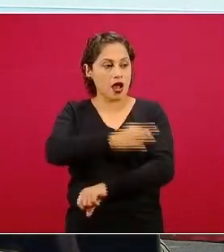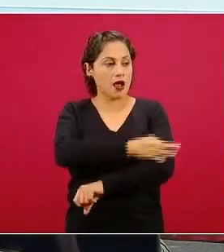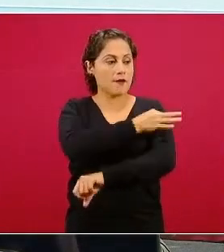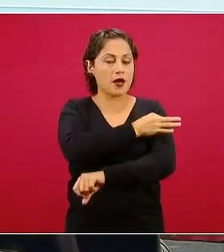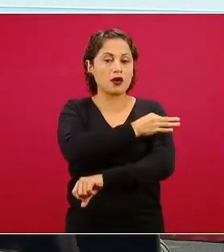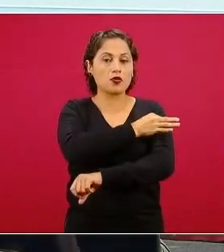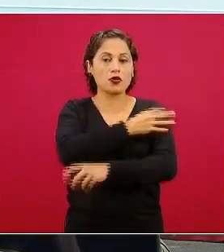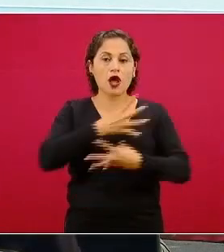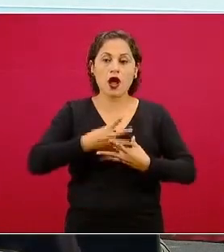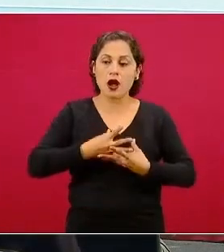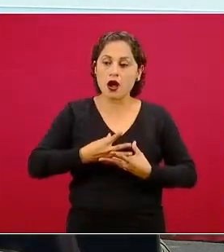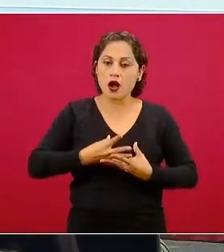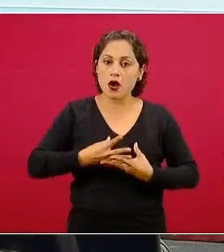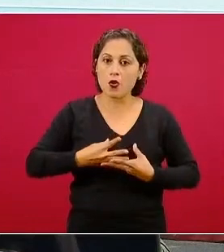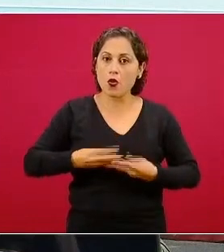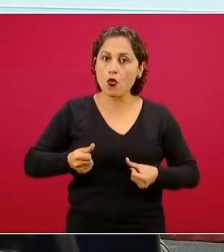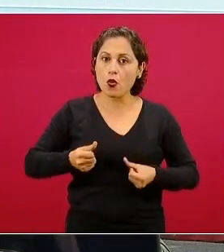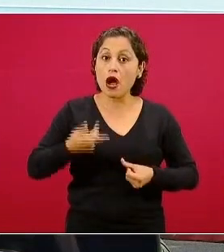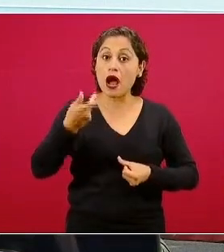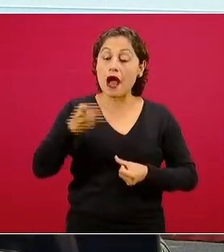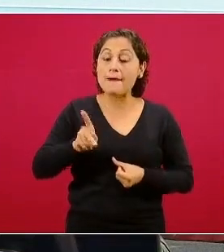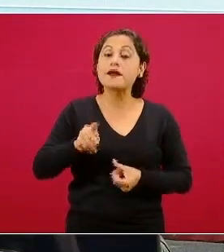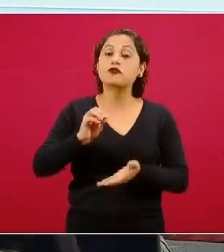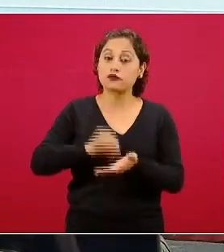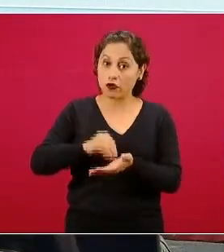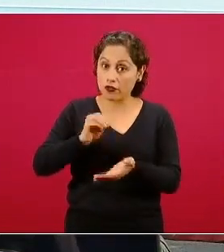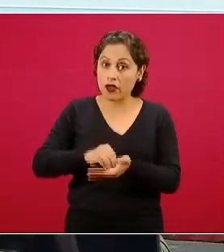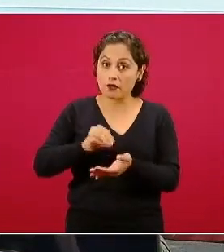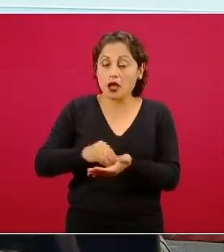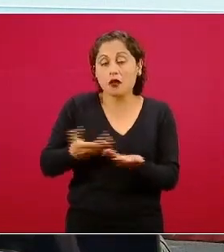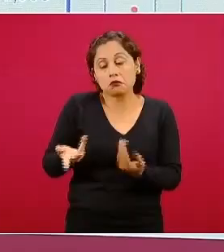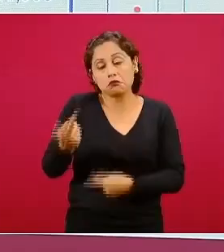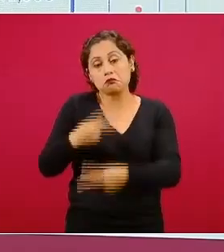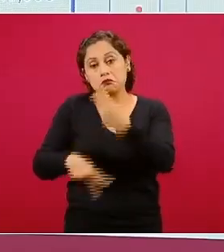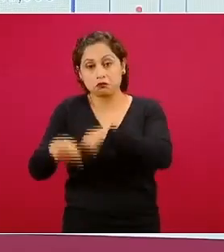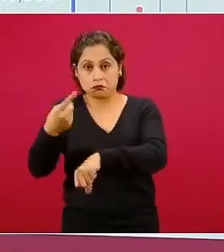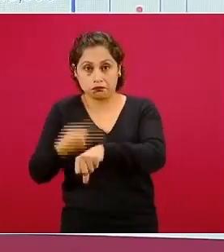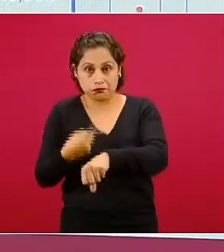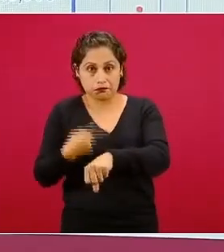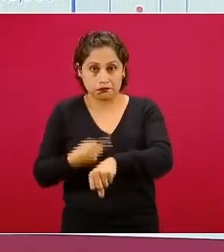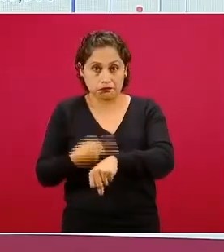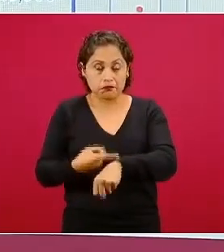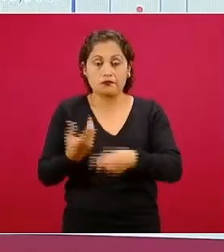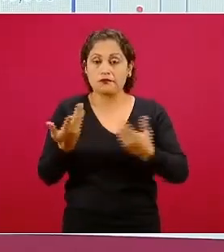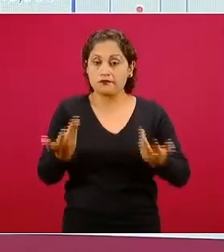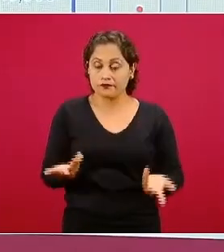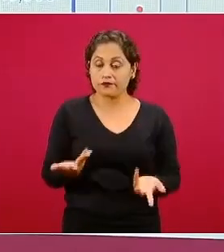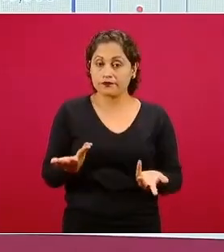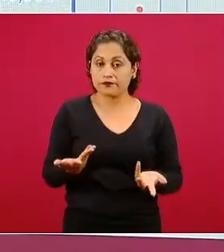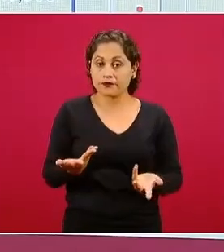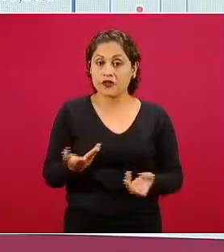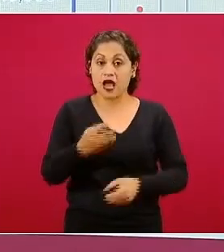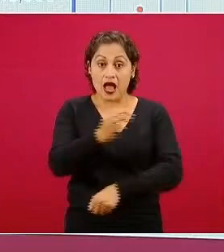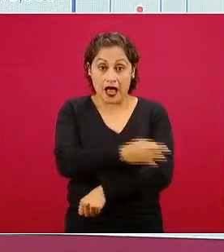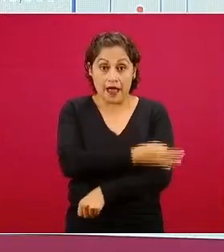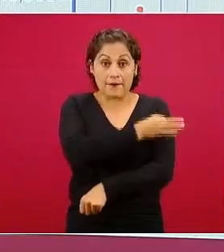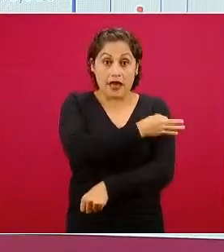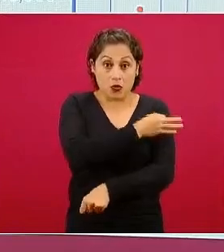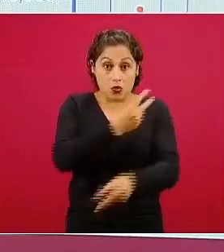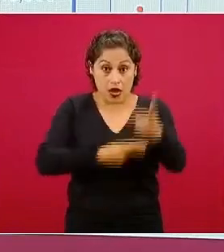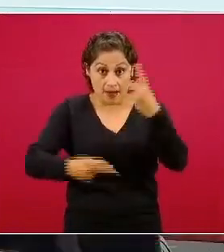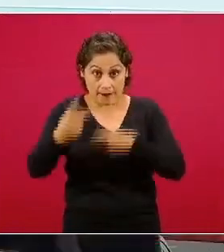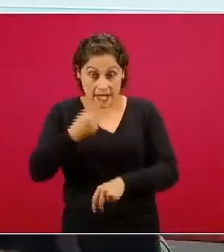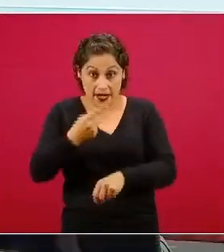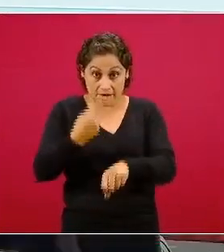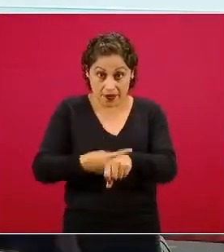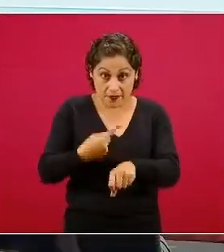vacuna. La vacuna no produce, no tiene ninguna posibilidad de producir síntomas respiratorios o enfermedades respiratorias.